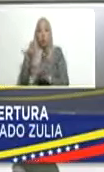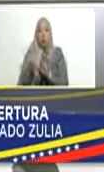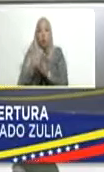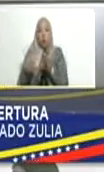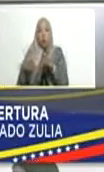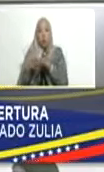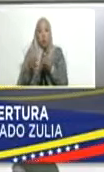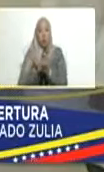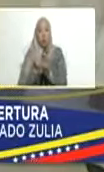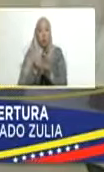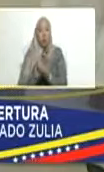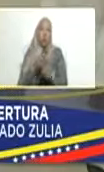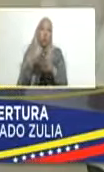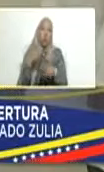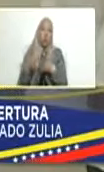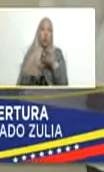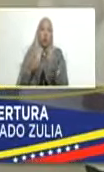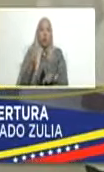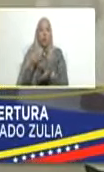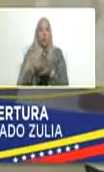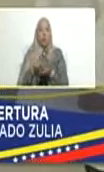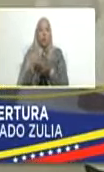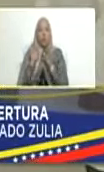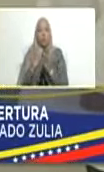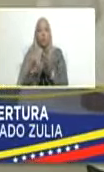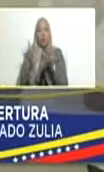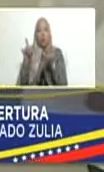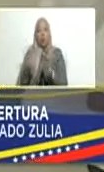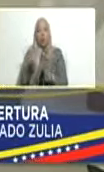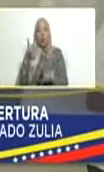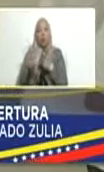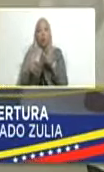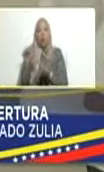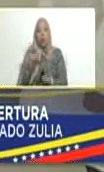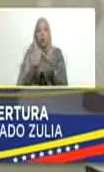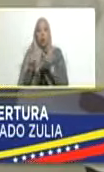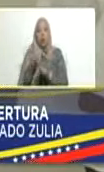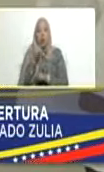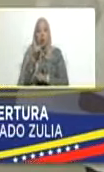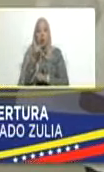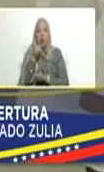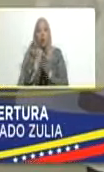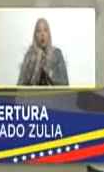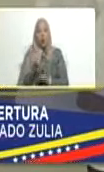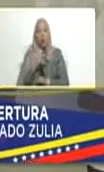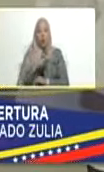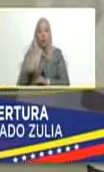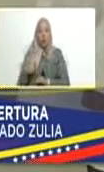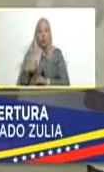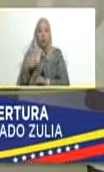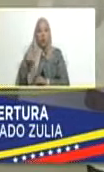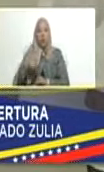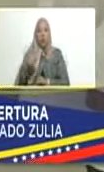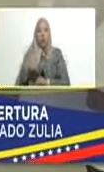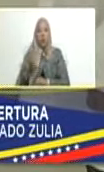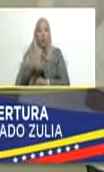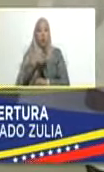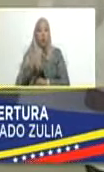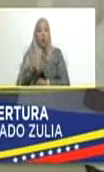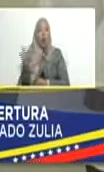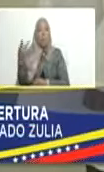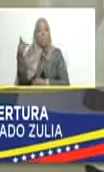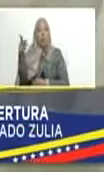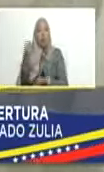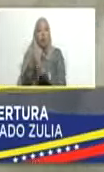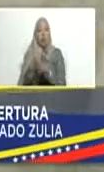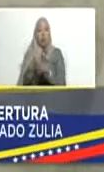equipo de todo lo que tiene que ver con exámenes de laboratorio de alta tecnología. De verdad, para nosotros hoy nos sentimos, la parroquia Juana